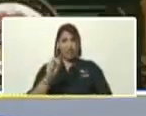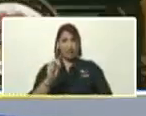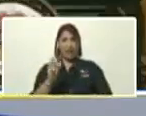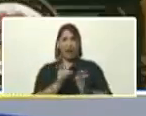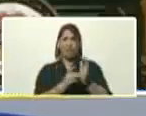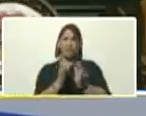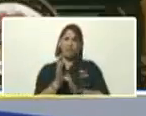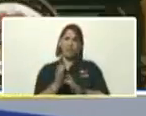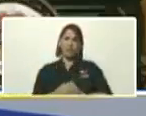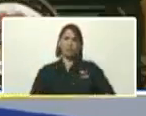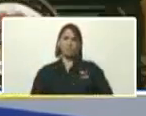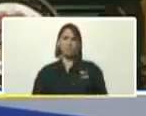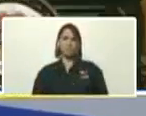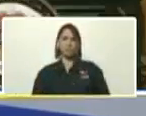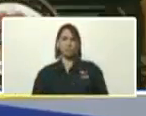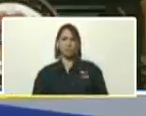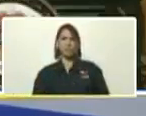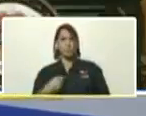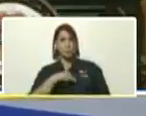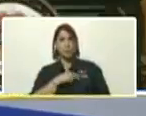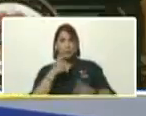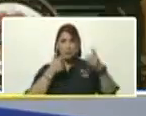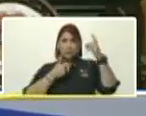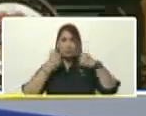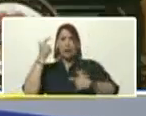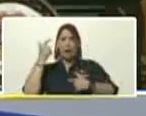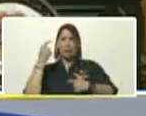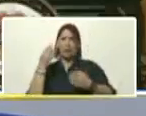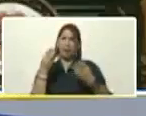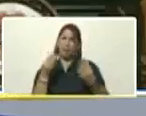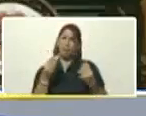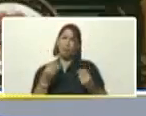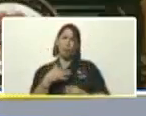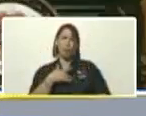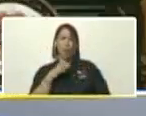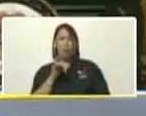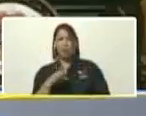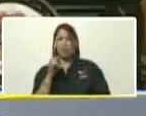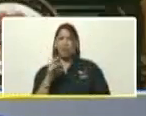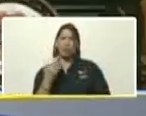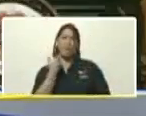nuestro comandante estaba muy golpeado por la enfermedad.